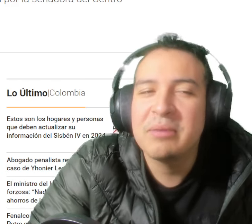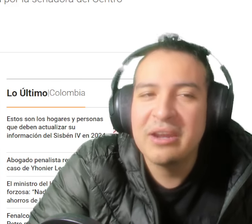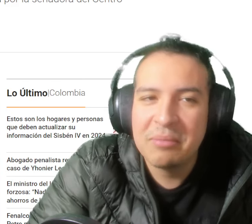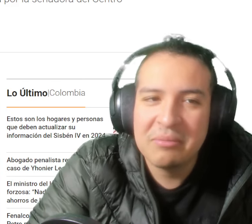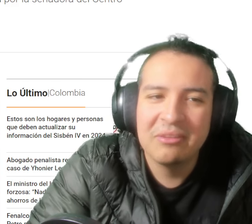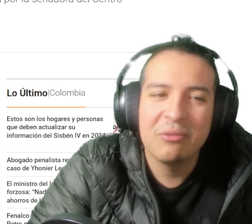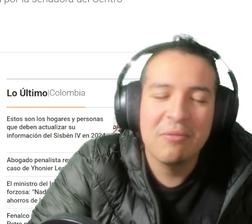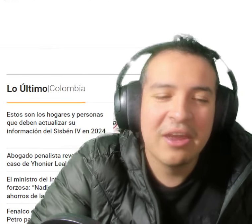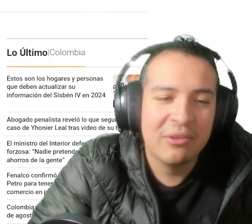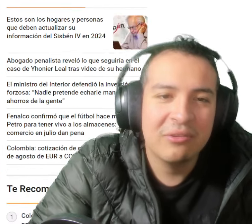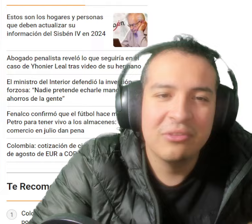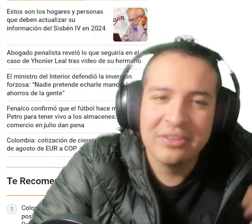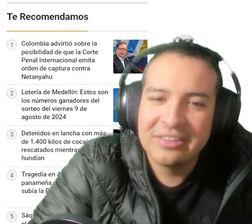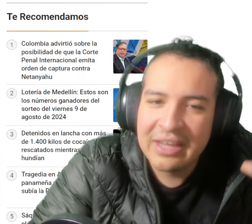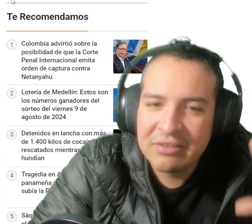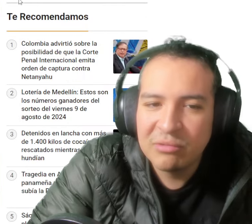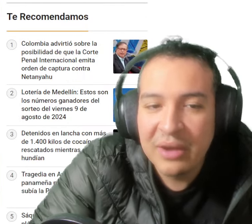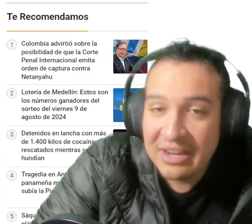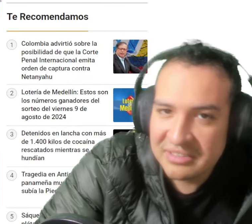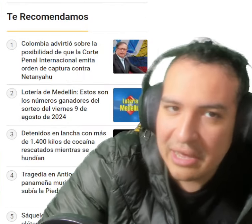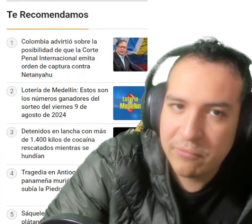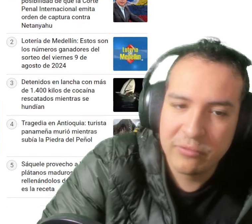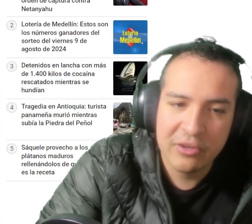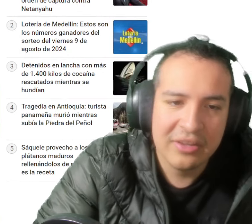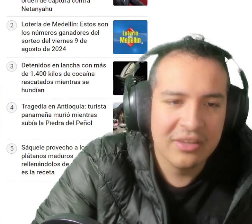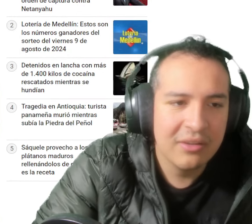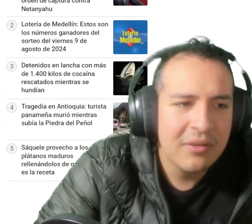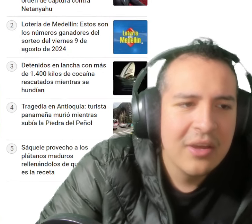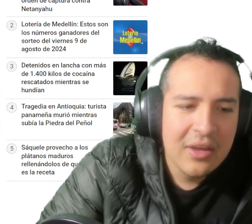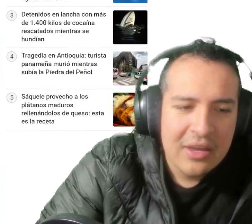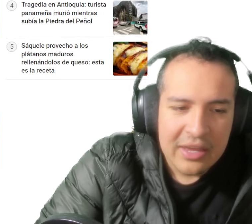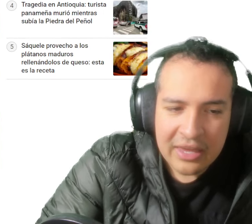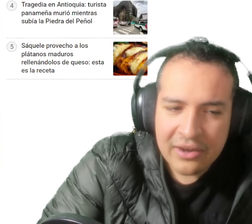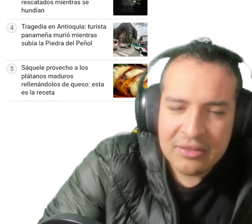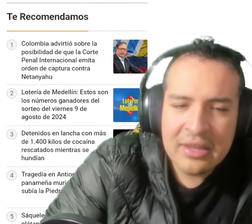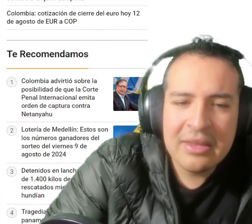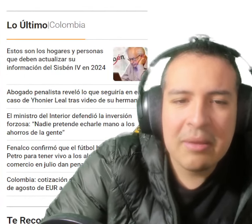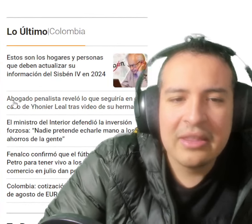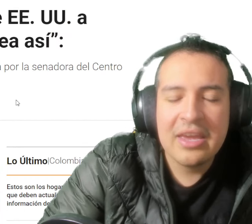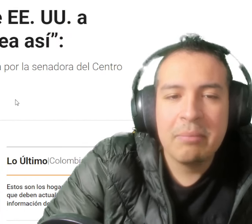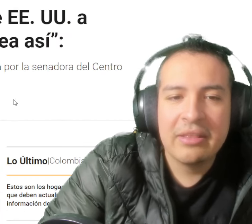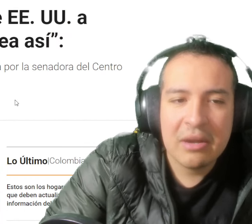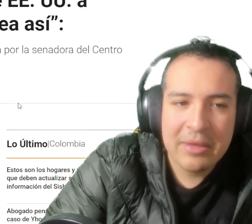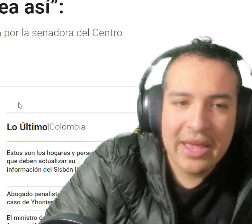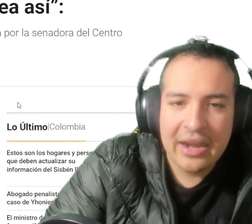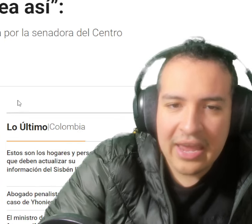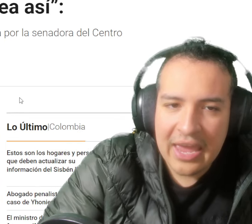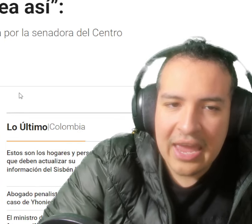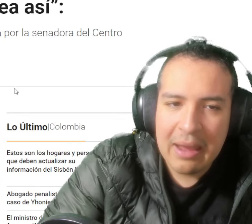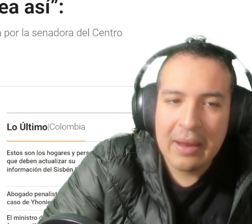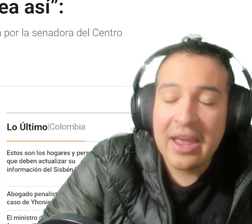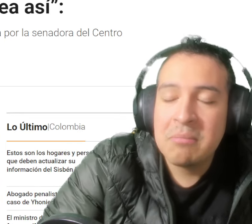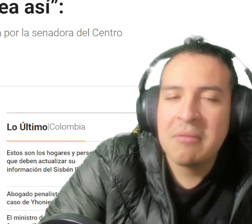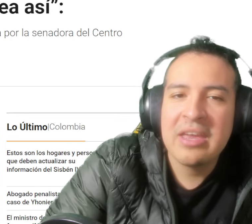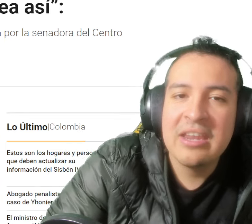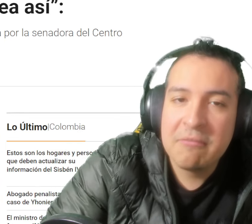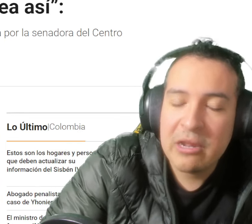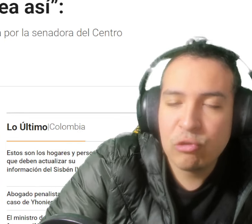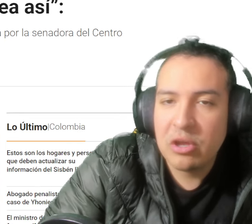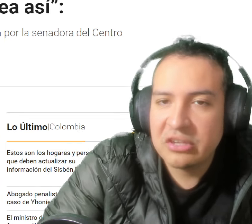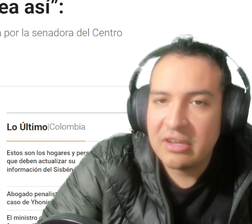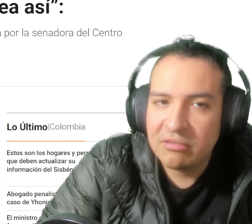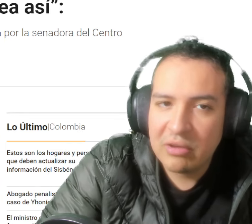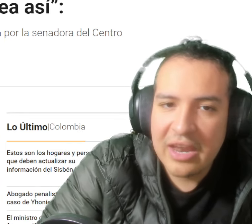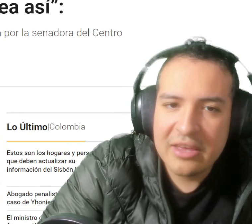tenían que pedirle permiso a su gobierno no entonces la censura del Estado funciona así no y recientemente ya para terminar eh Jaime Bailey